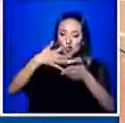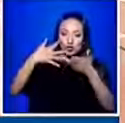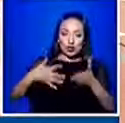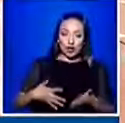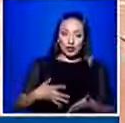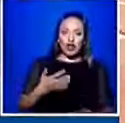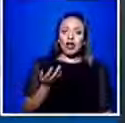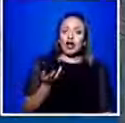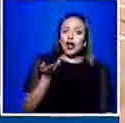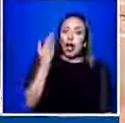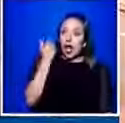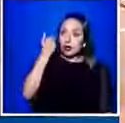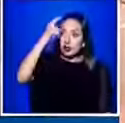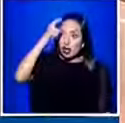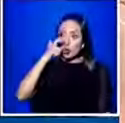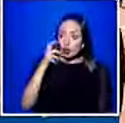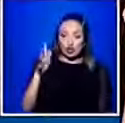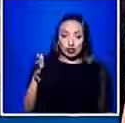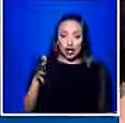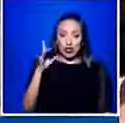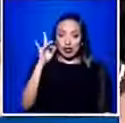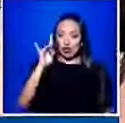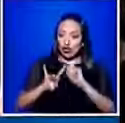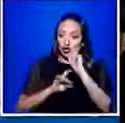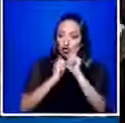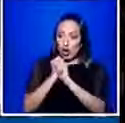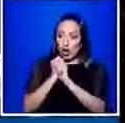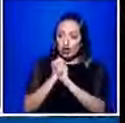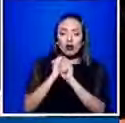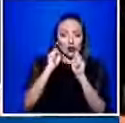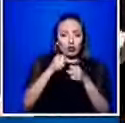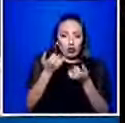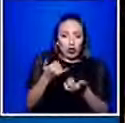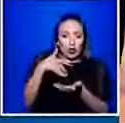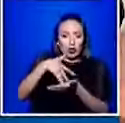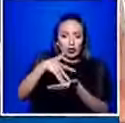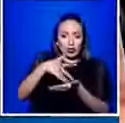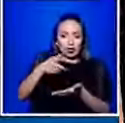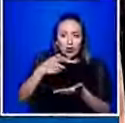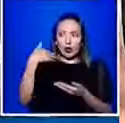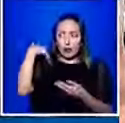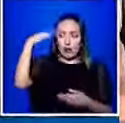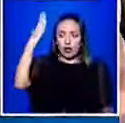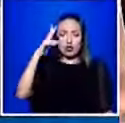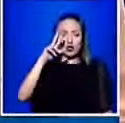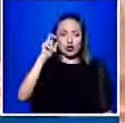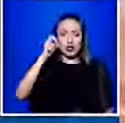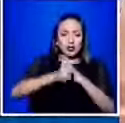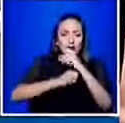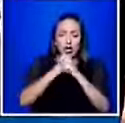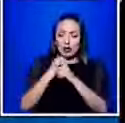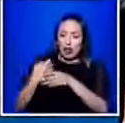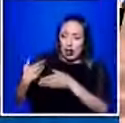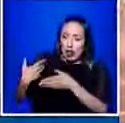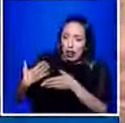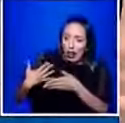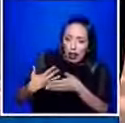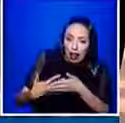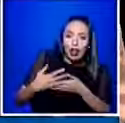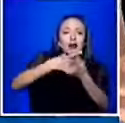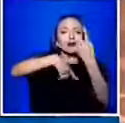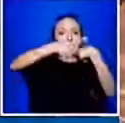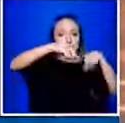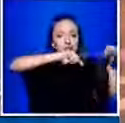promotoras educativos y psicólogos educativos que ayudan a que las personas que tienen más de 30 años de rezago escolar vuelvan a